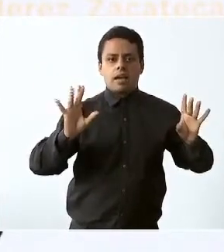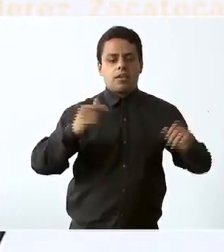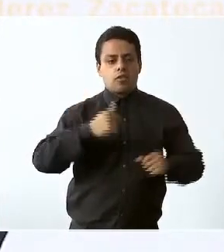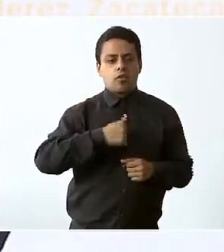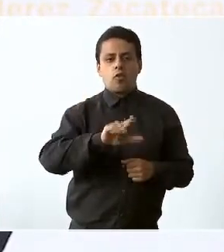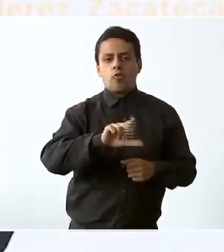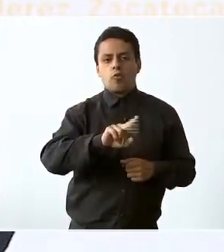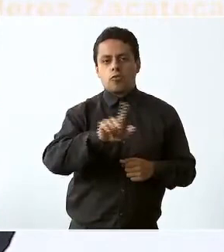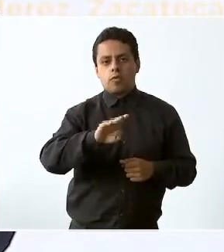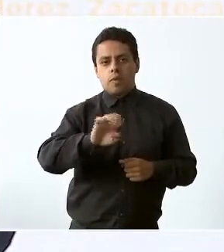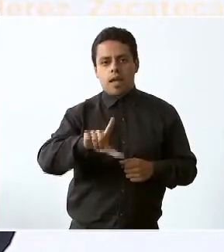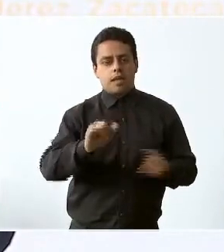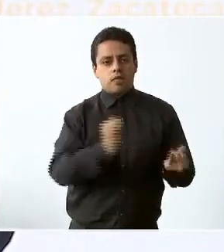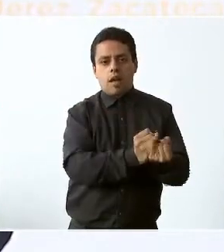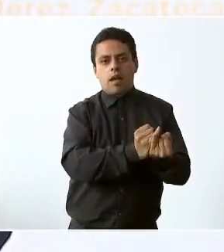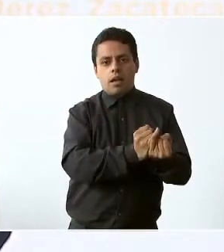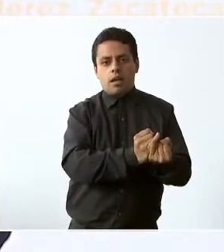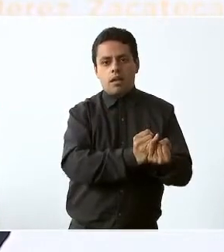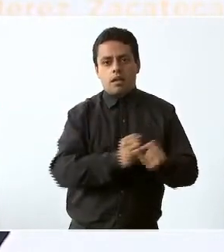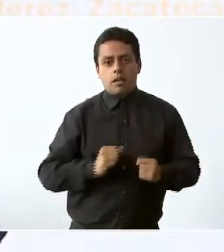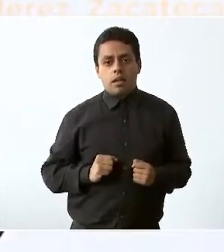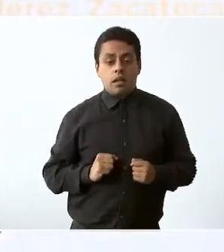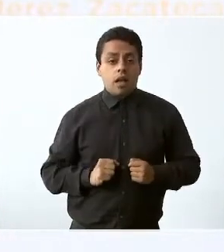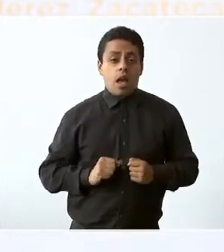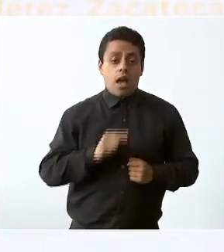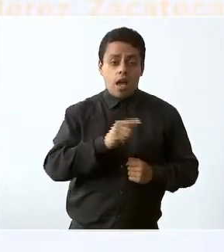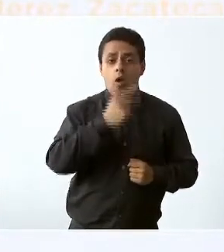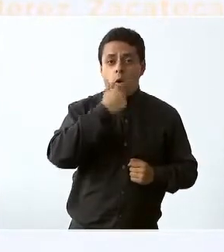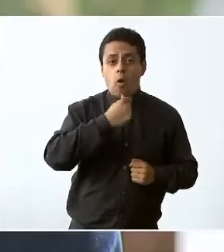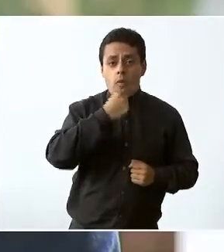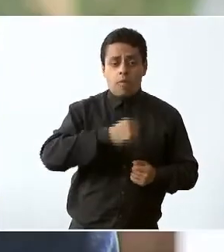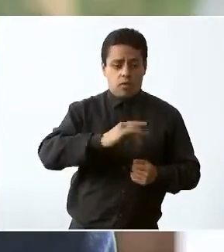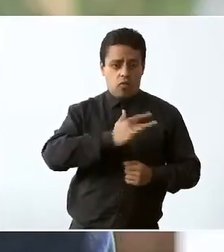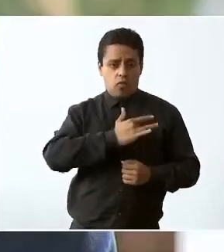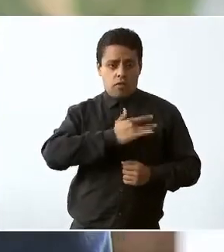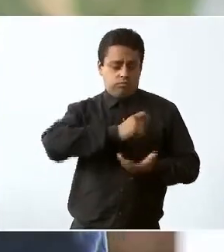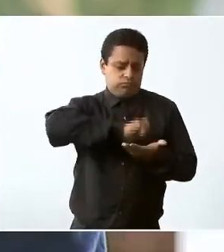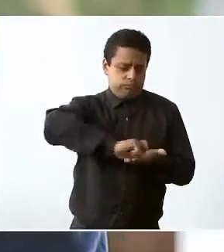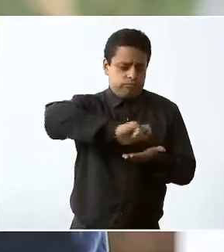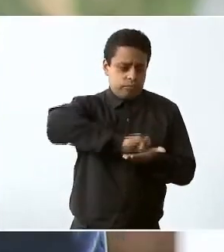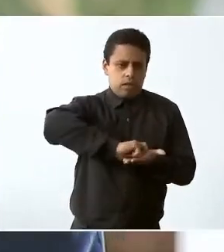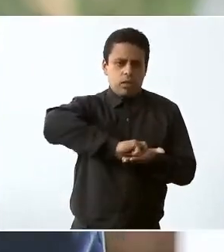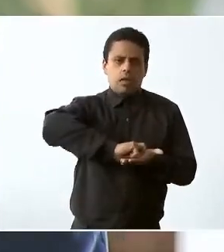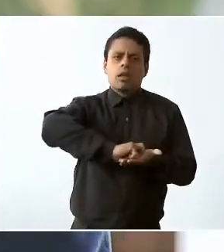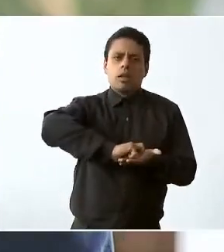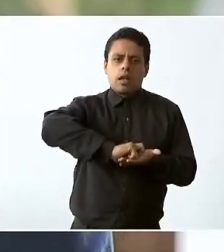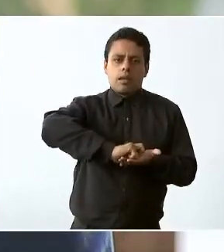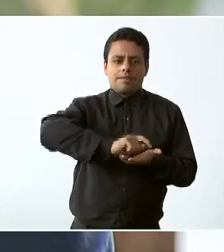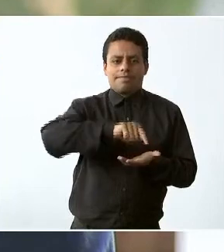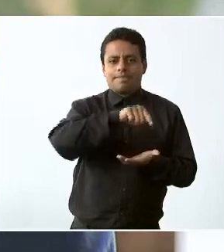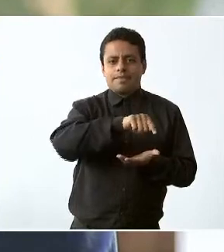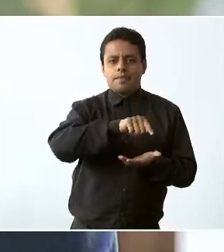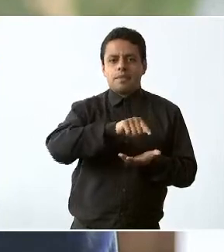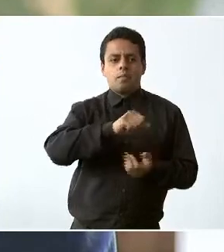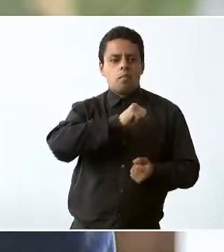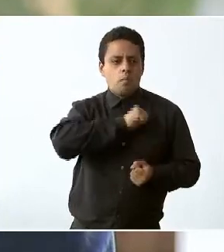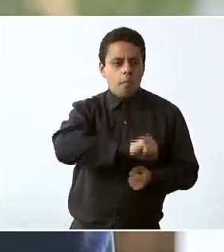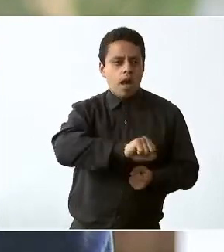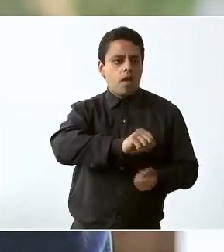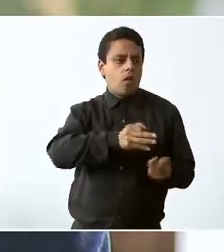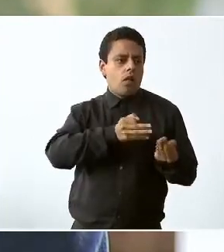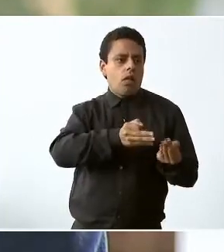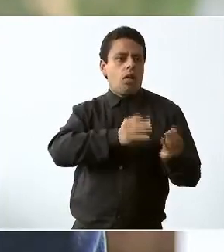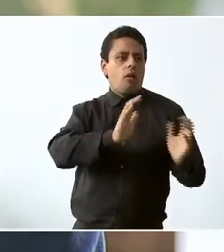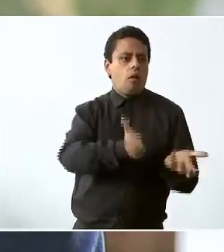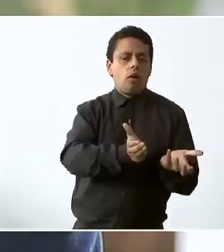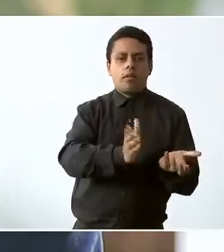Luzbel. El hombre de corazón nunca cede a la malicia. No